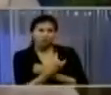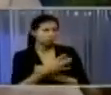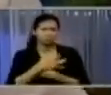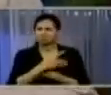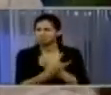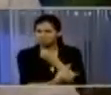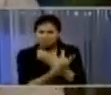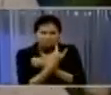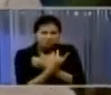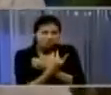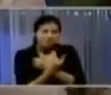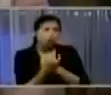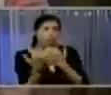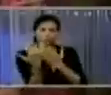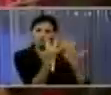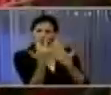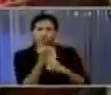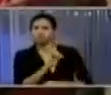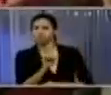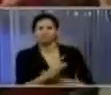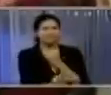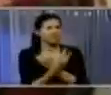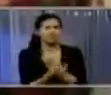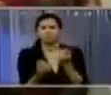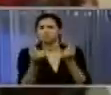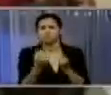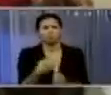engañarme, ni engañarnos.